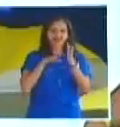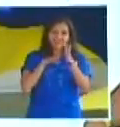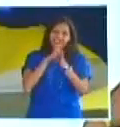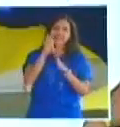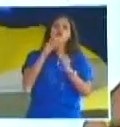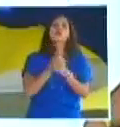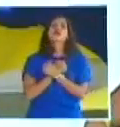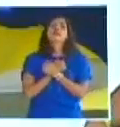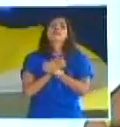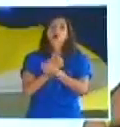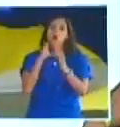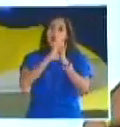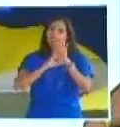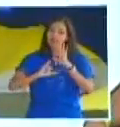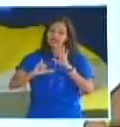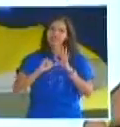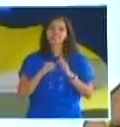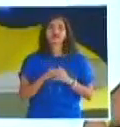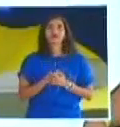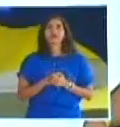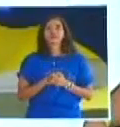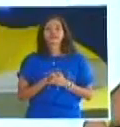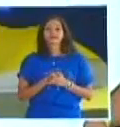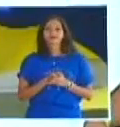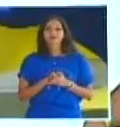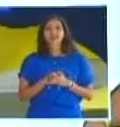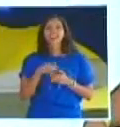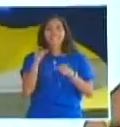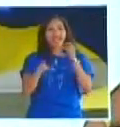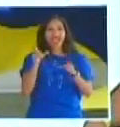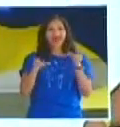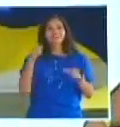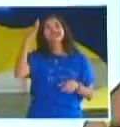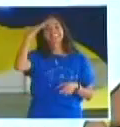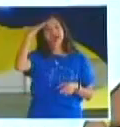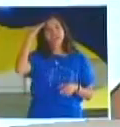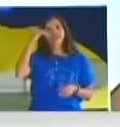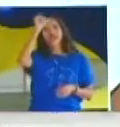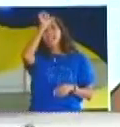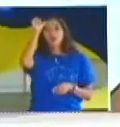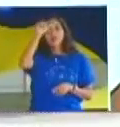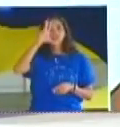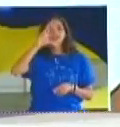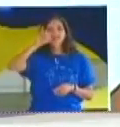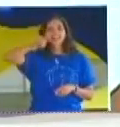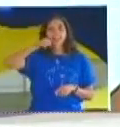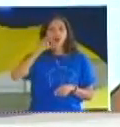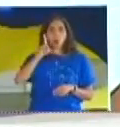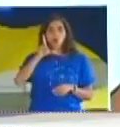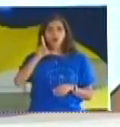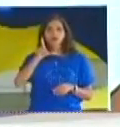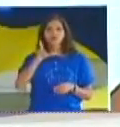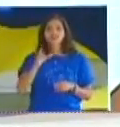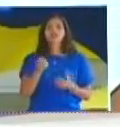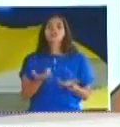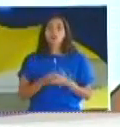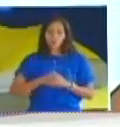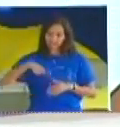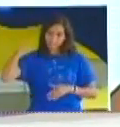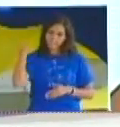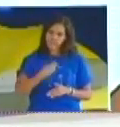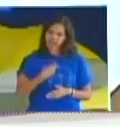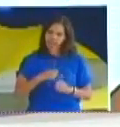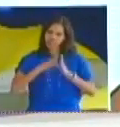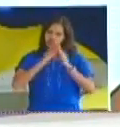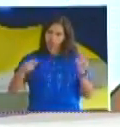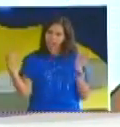amor constituyente, una pasión constituyente. Y la gente sabe que el domingo 30 de julio nos van a pagar